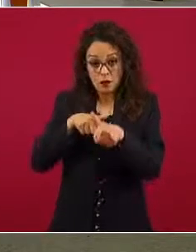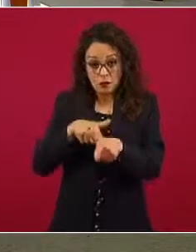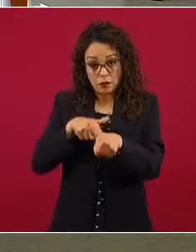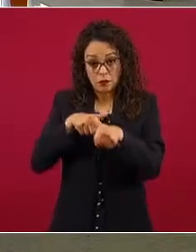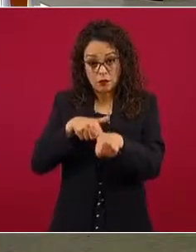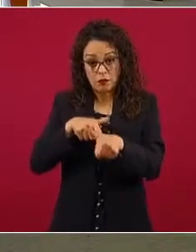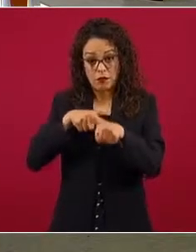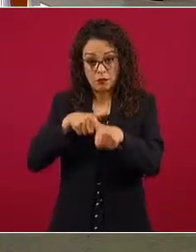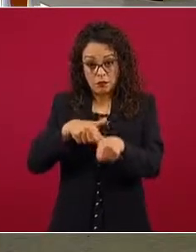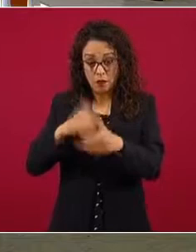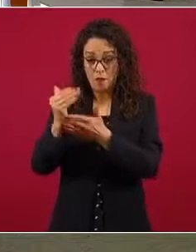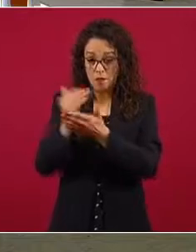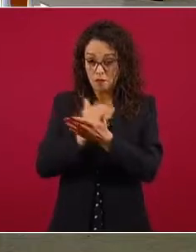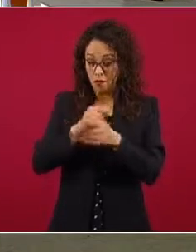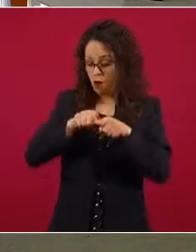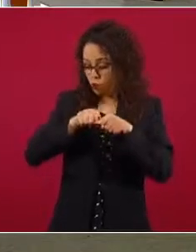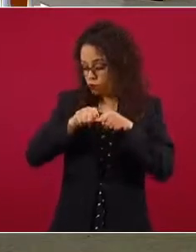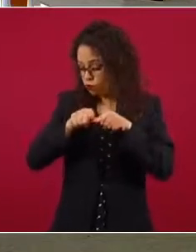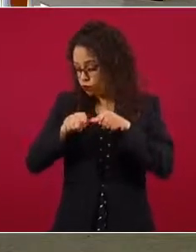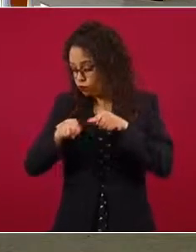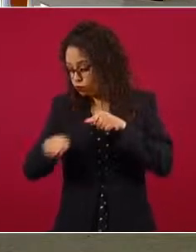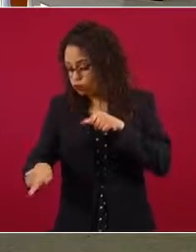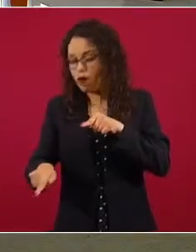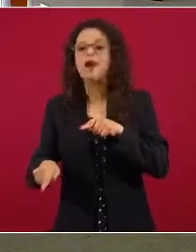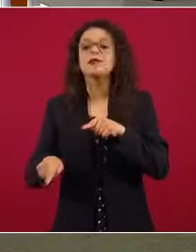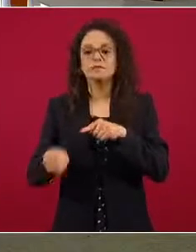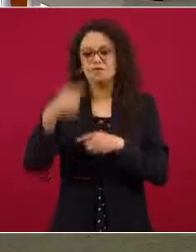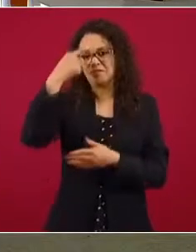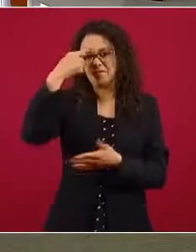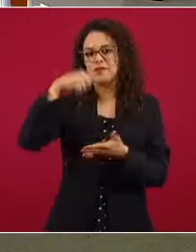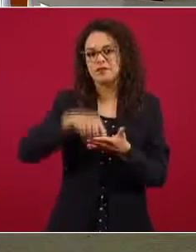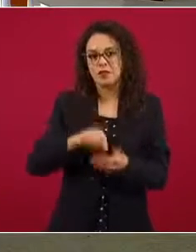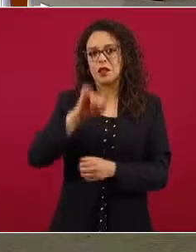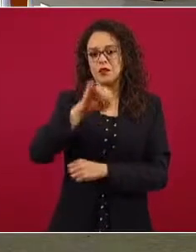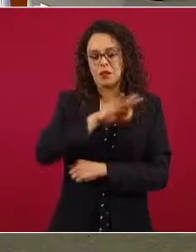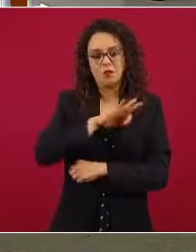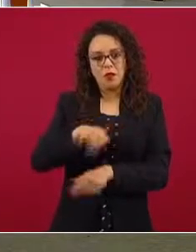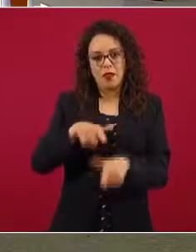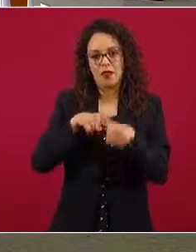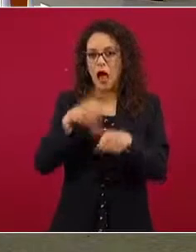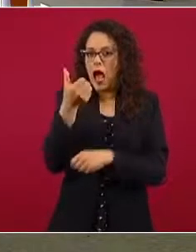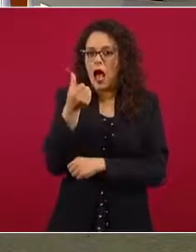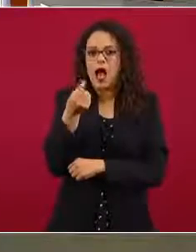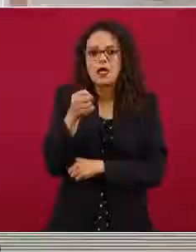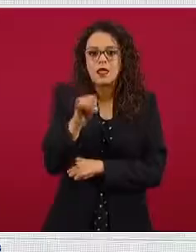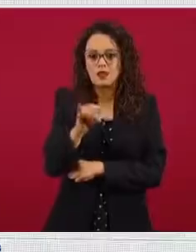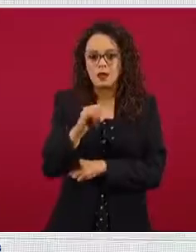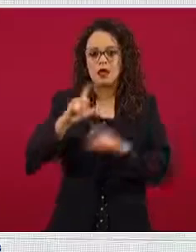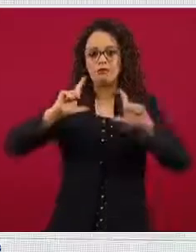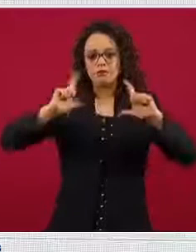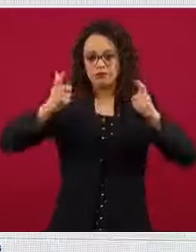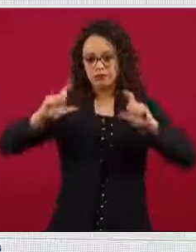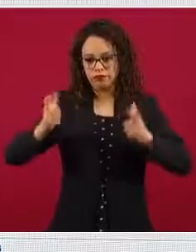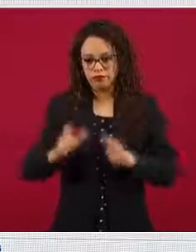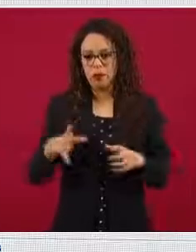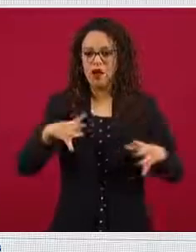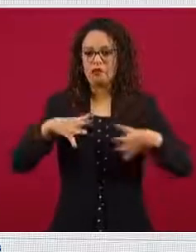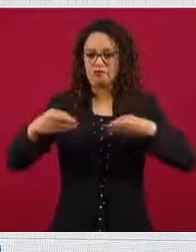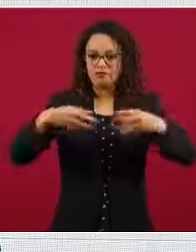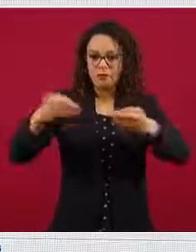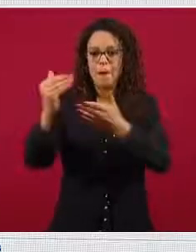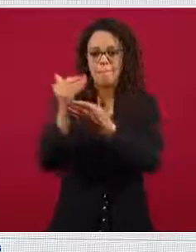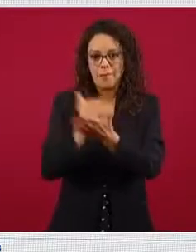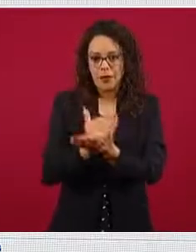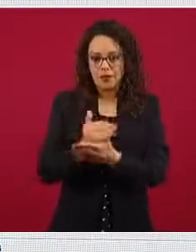tendencia de descenso, consideramos que es muy probable que se mantenga esa tendencia de reducción de la epidemia. En